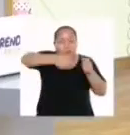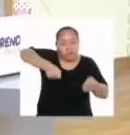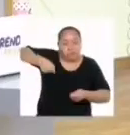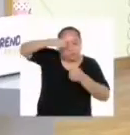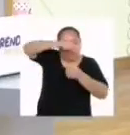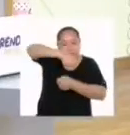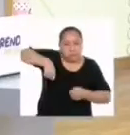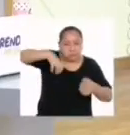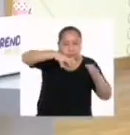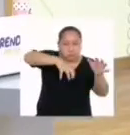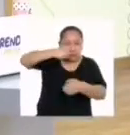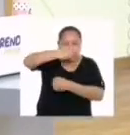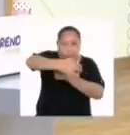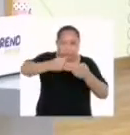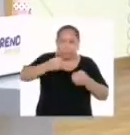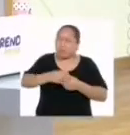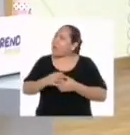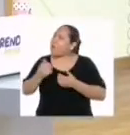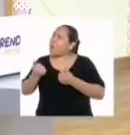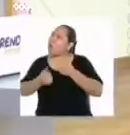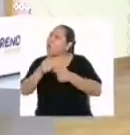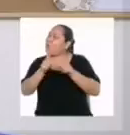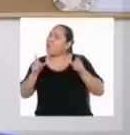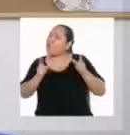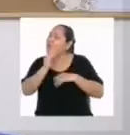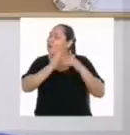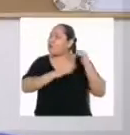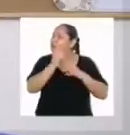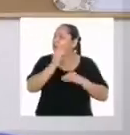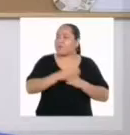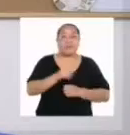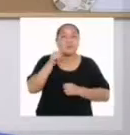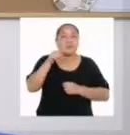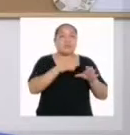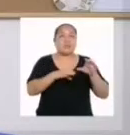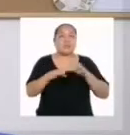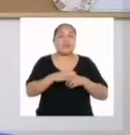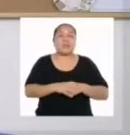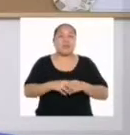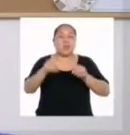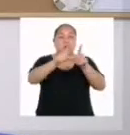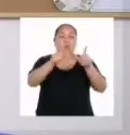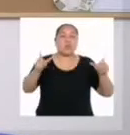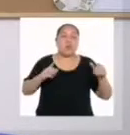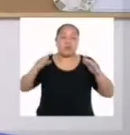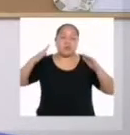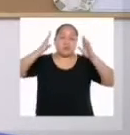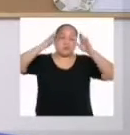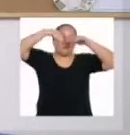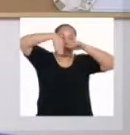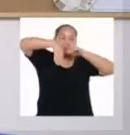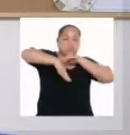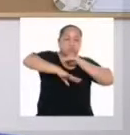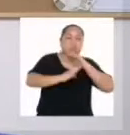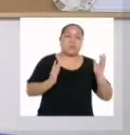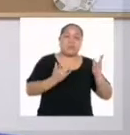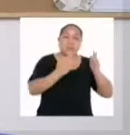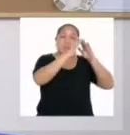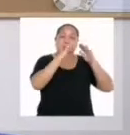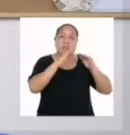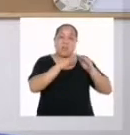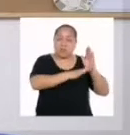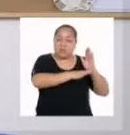excavaciones. Pero exactamente, ¿en qué lugar las construyen? Se realizan en los terrenos con pendientes,